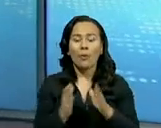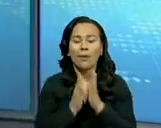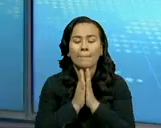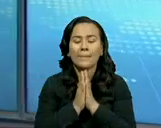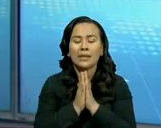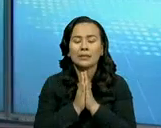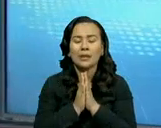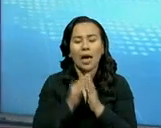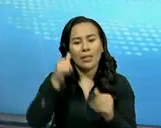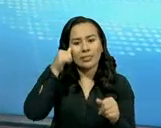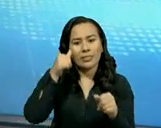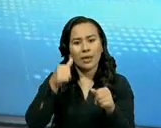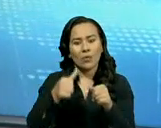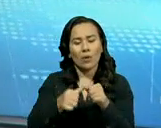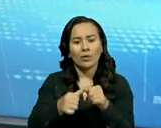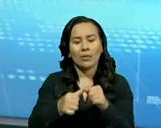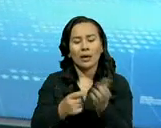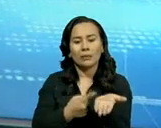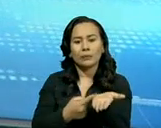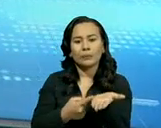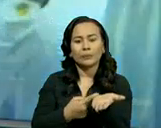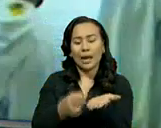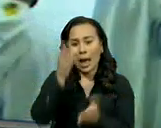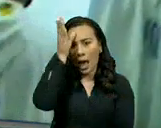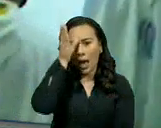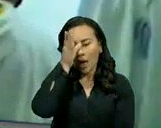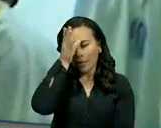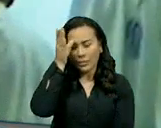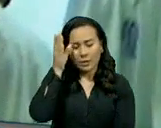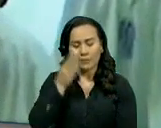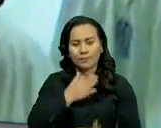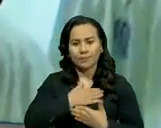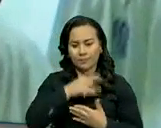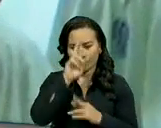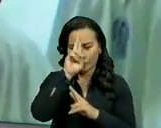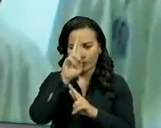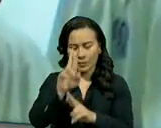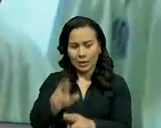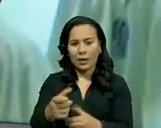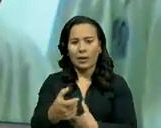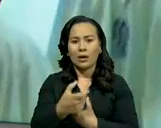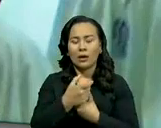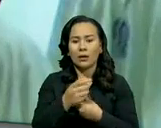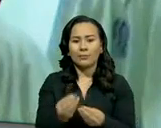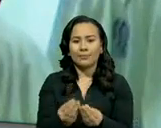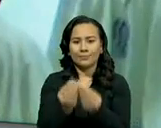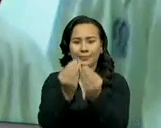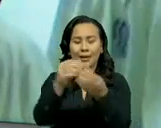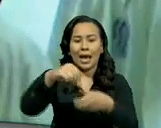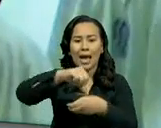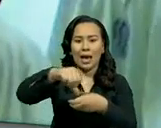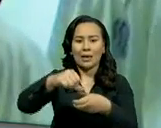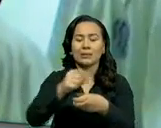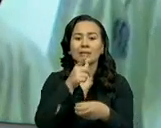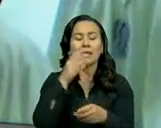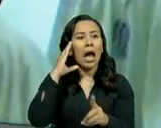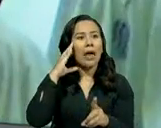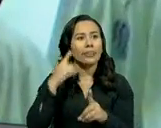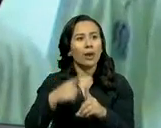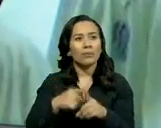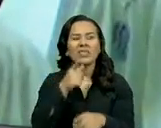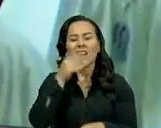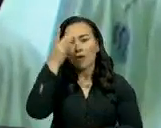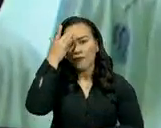Crismal, ceremonia que congrega a los católicos para consagrar el Santo Crisma, bendecir los óleos de los catecúmenos y